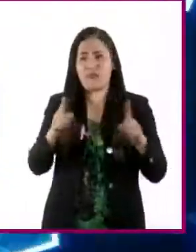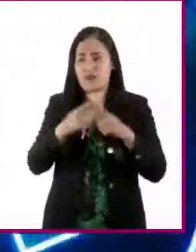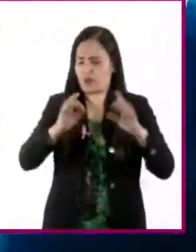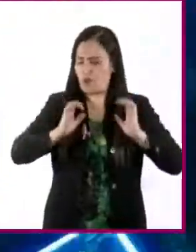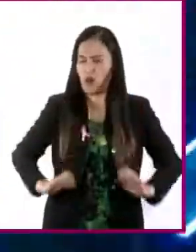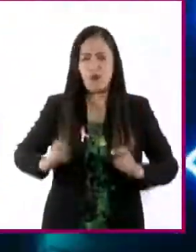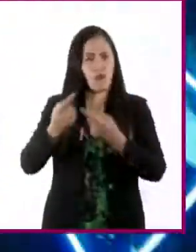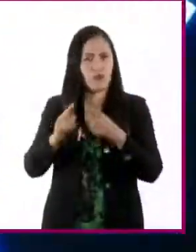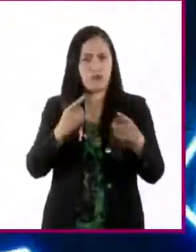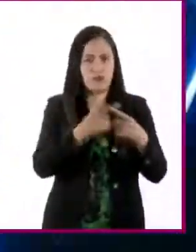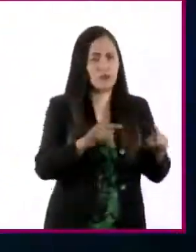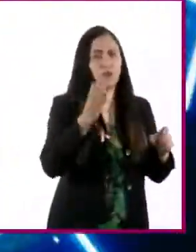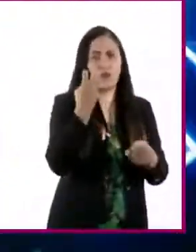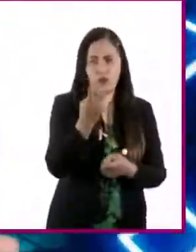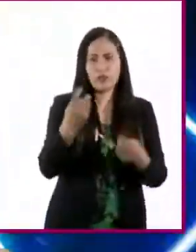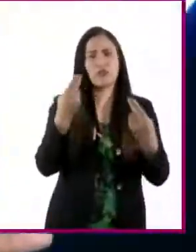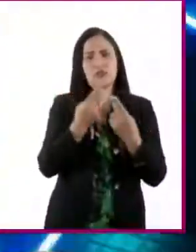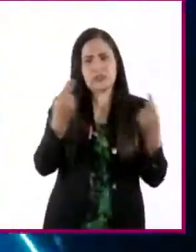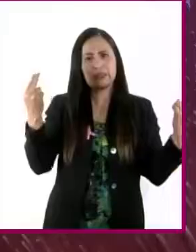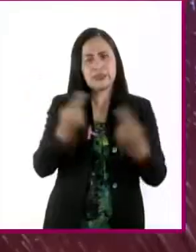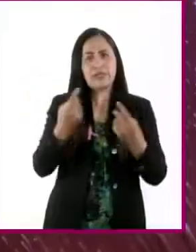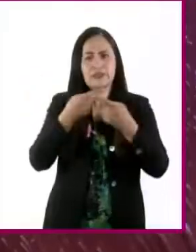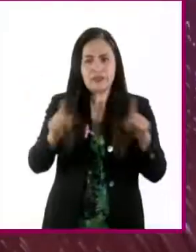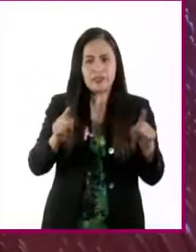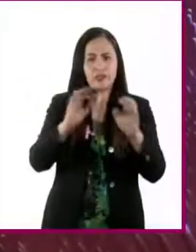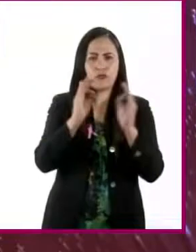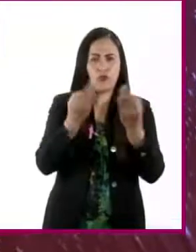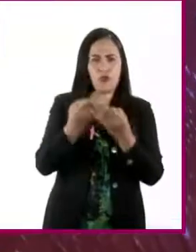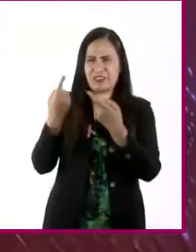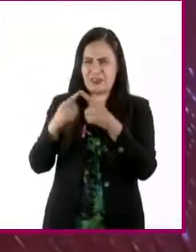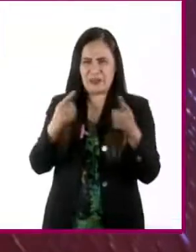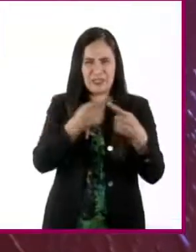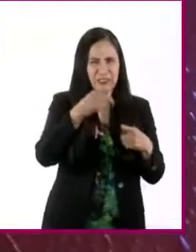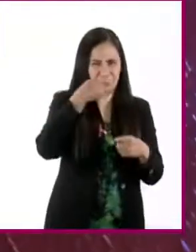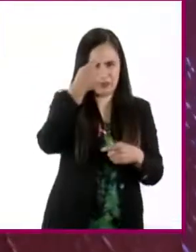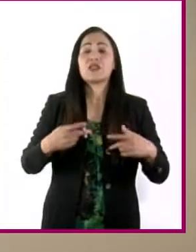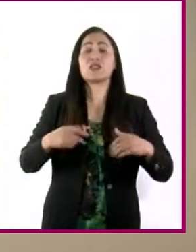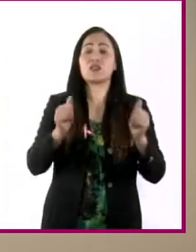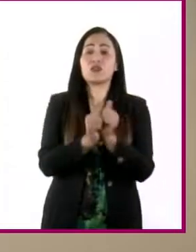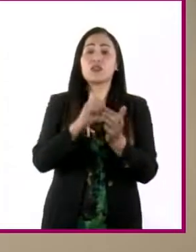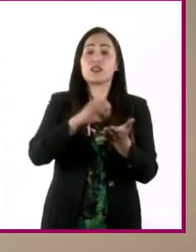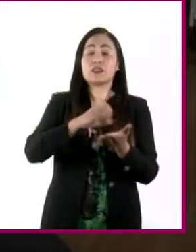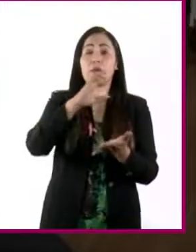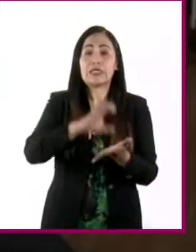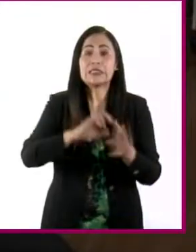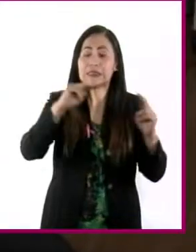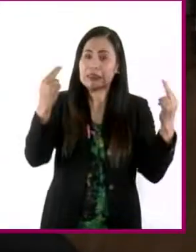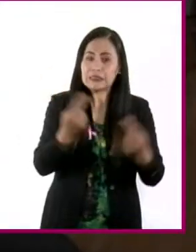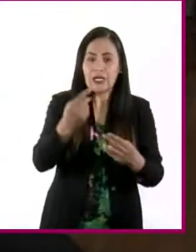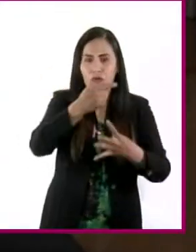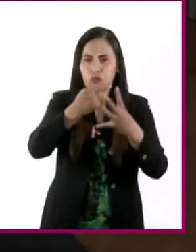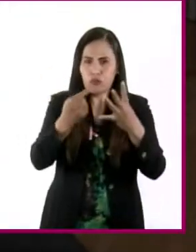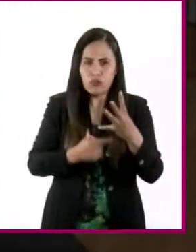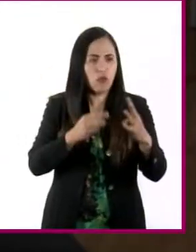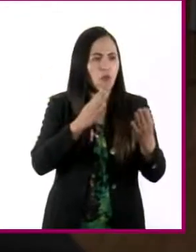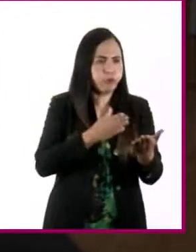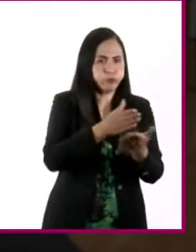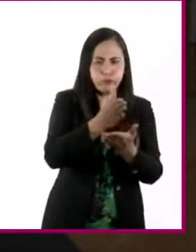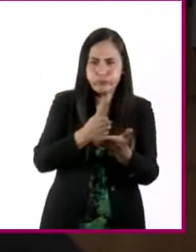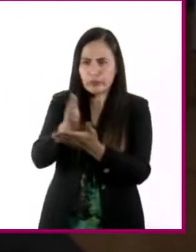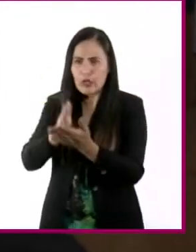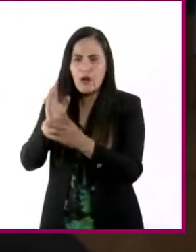abordaremos un tema urgente de tratar: la creación de contenidos de aprendizaje para personas con discapacidad. Como ustedes saben,